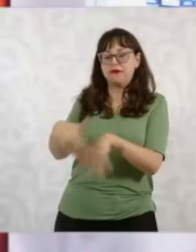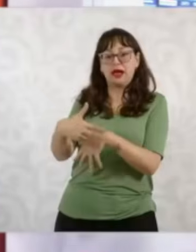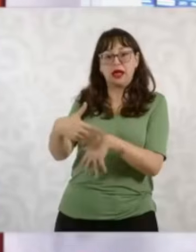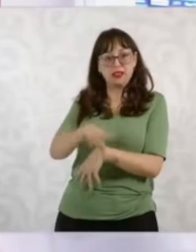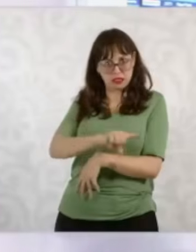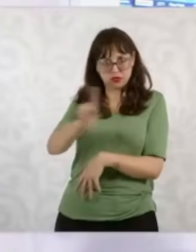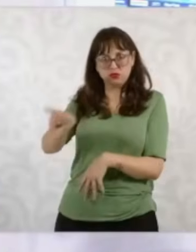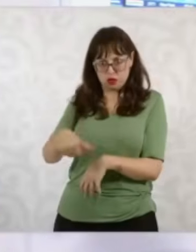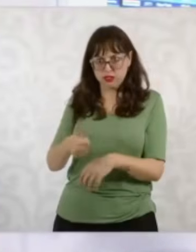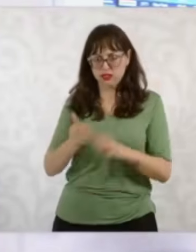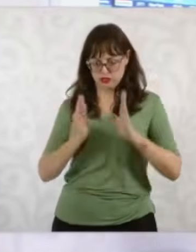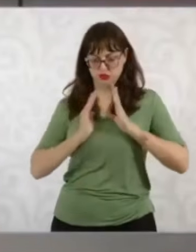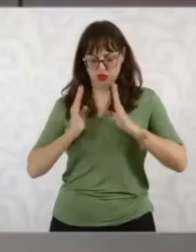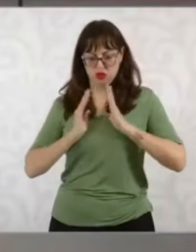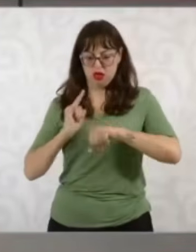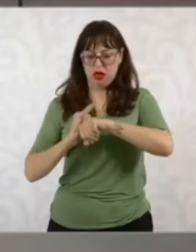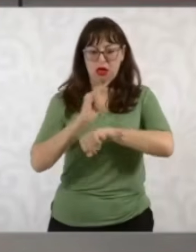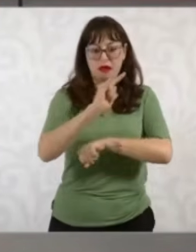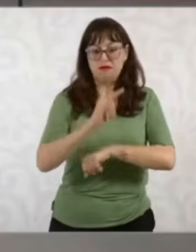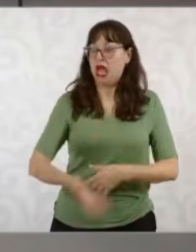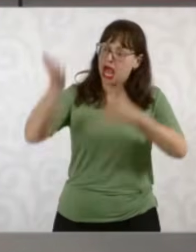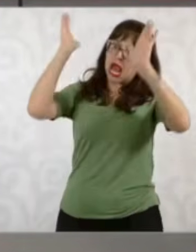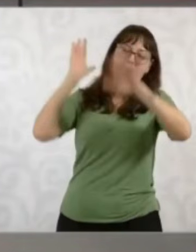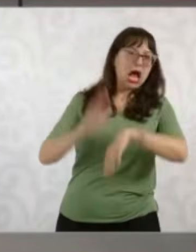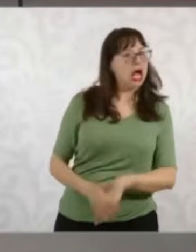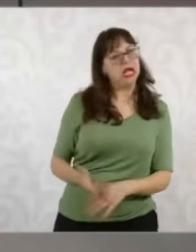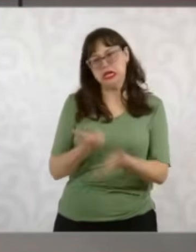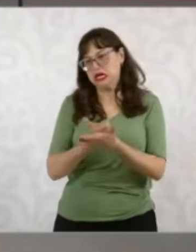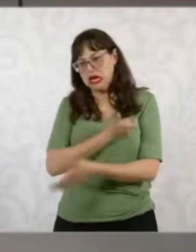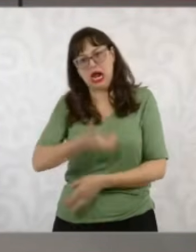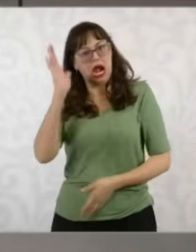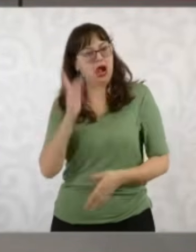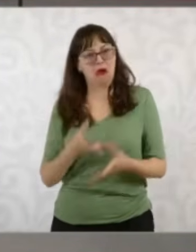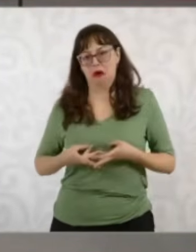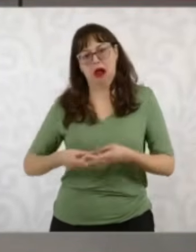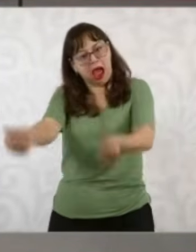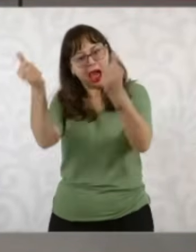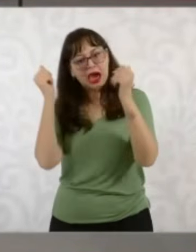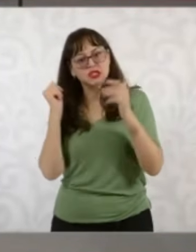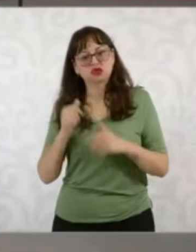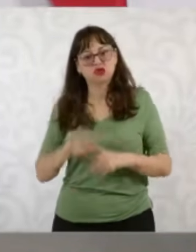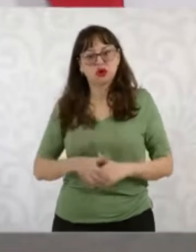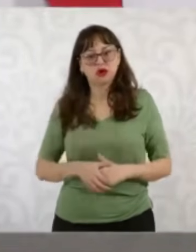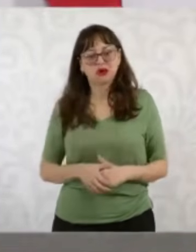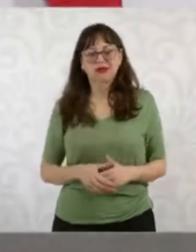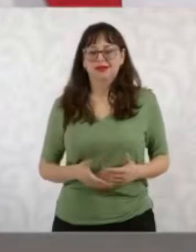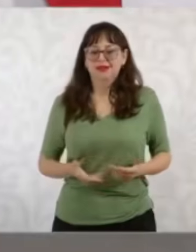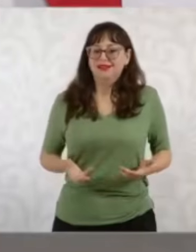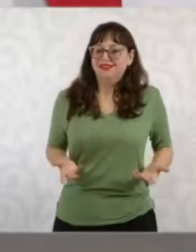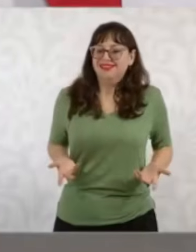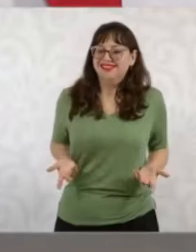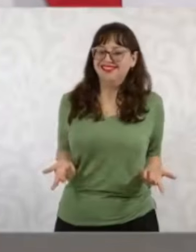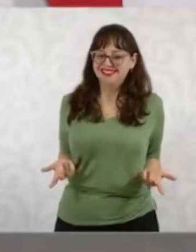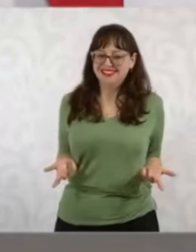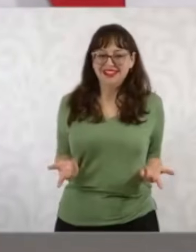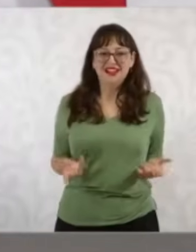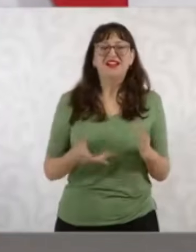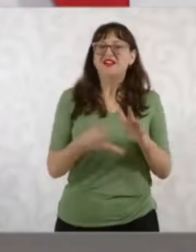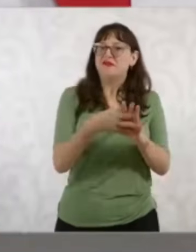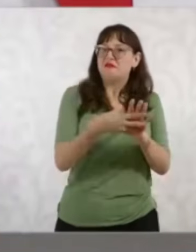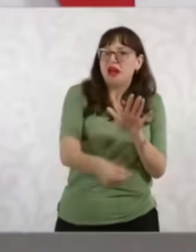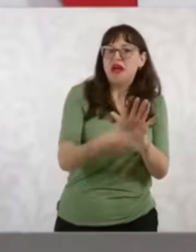horas después ya se trata de un gasto excesivo. Aquí las notas de cómo se retoma la